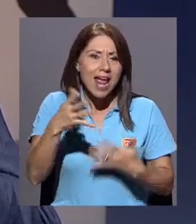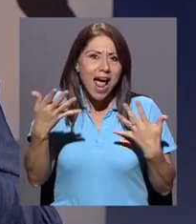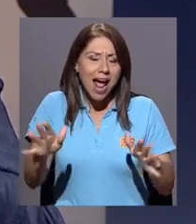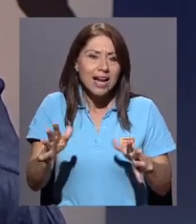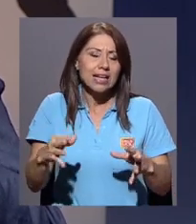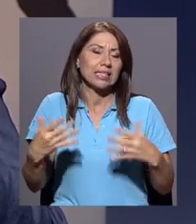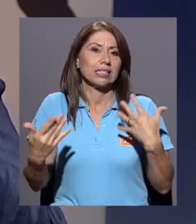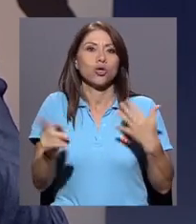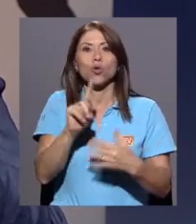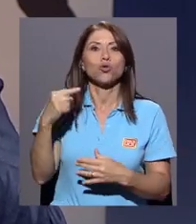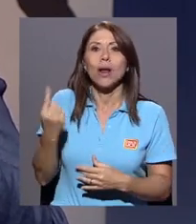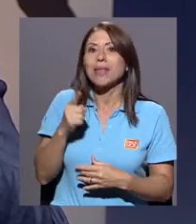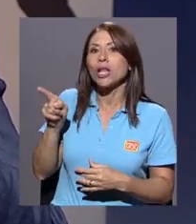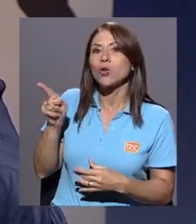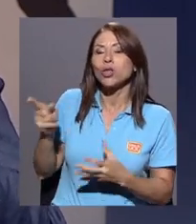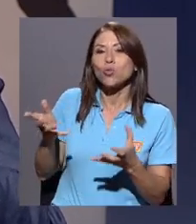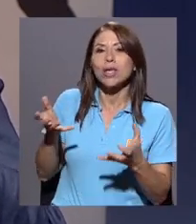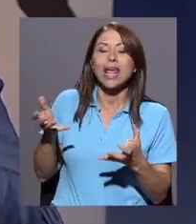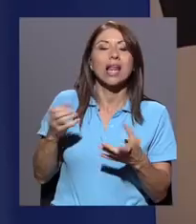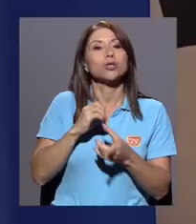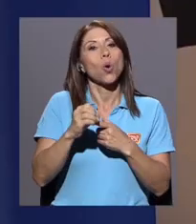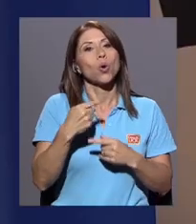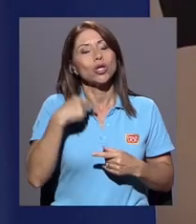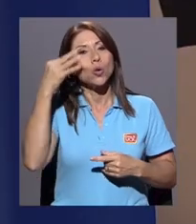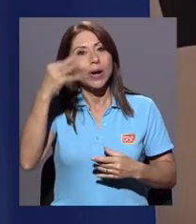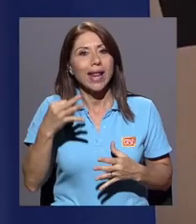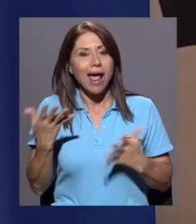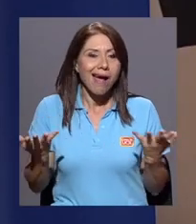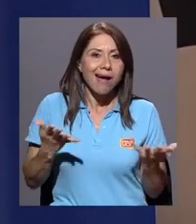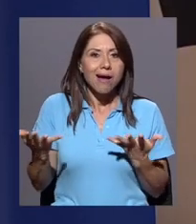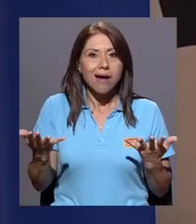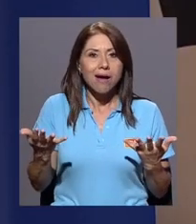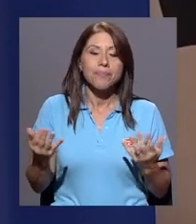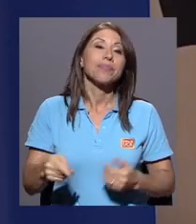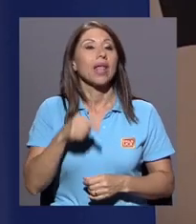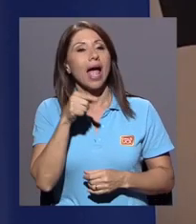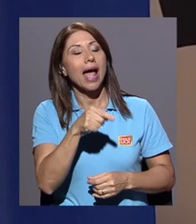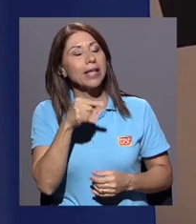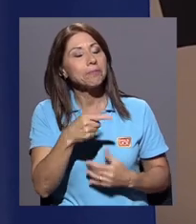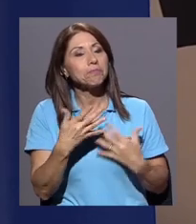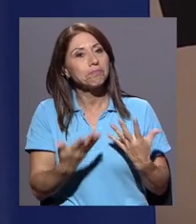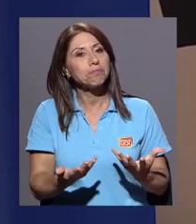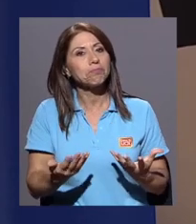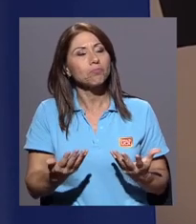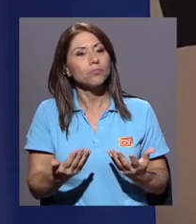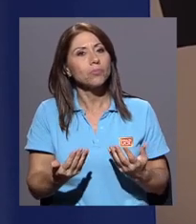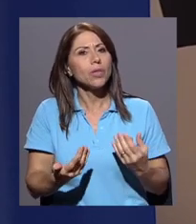que tú quieras o de lo que yo crea, digamos, ¿no? Es ahí donde voy.